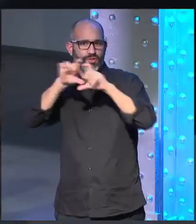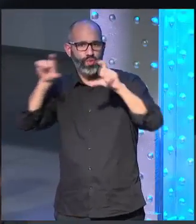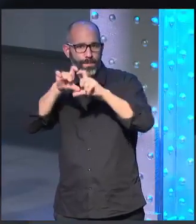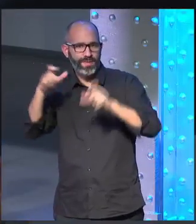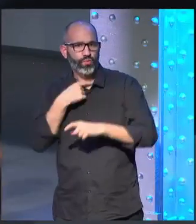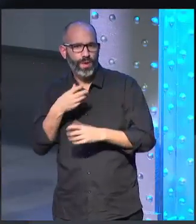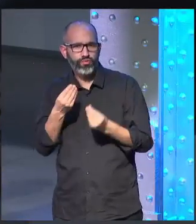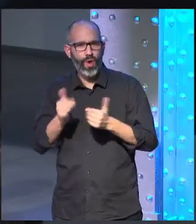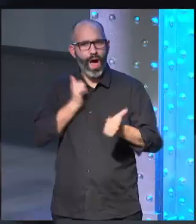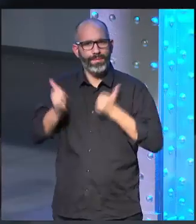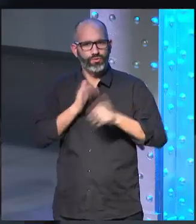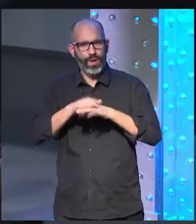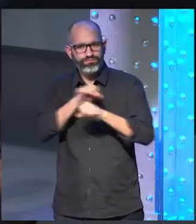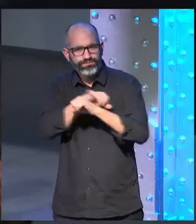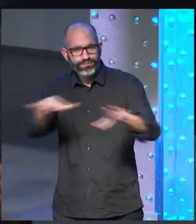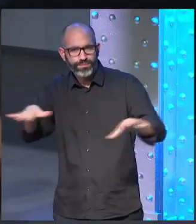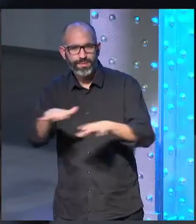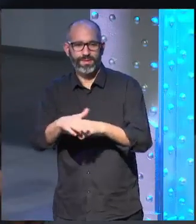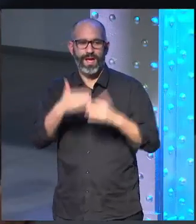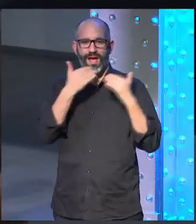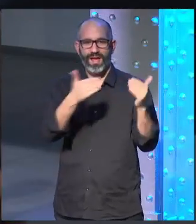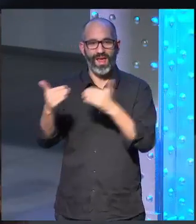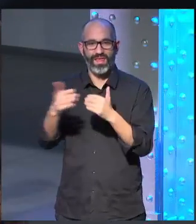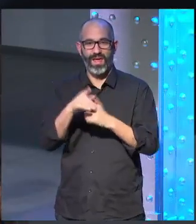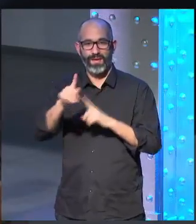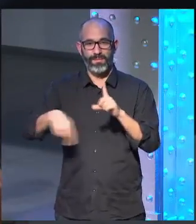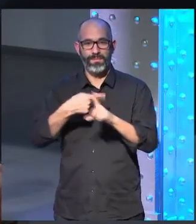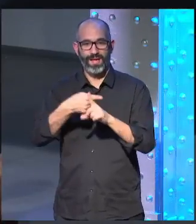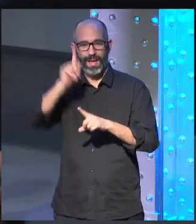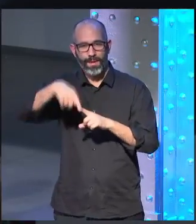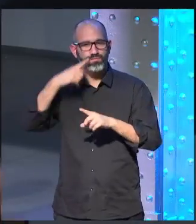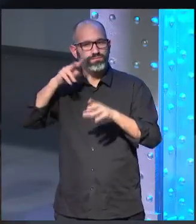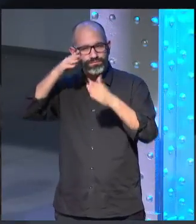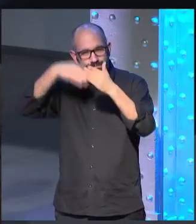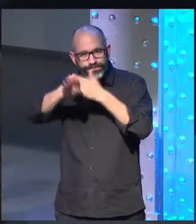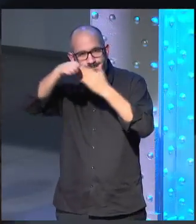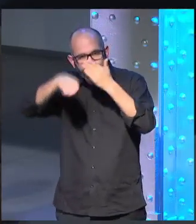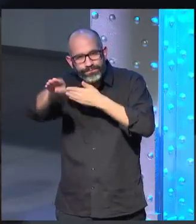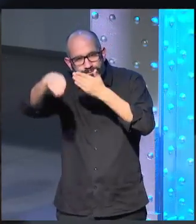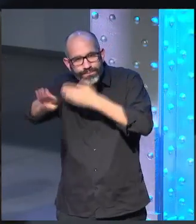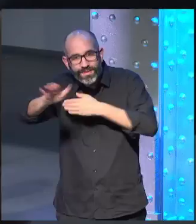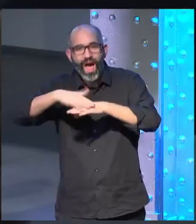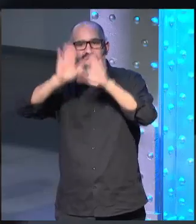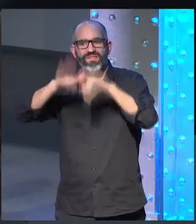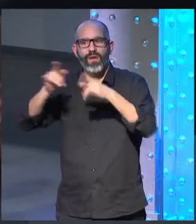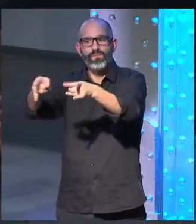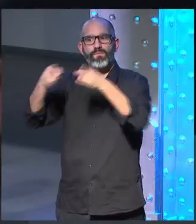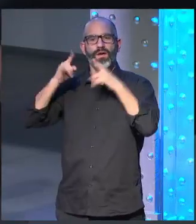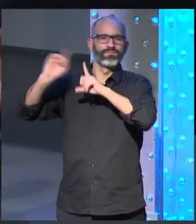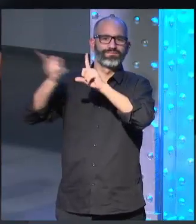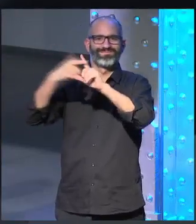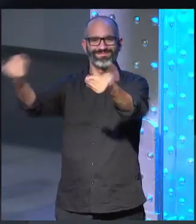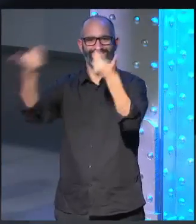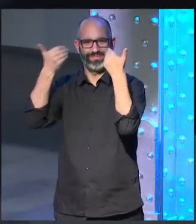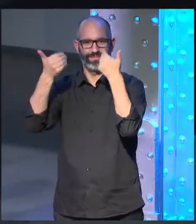Le gusta mucho la aventura. A través de la aventura y el buceo, a mí me gusta el buceo, logré llamar su atención, ¿no? Sin embargo,